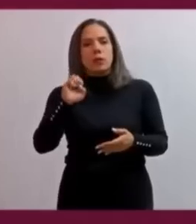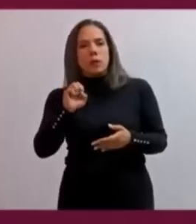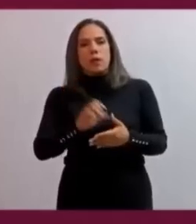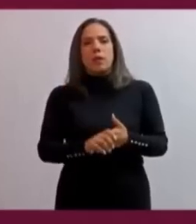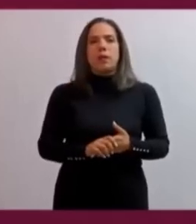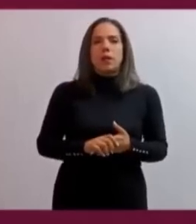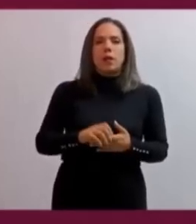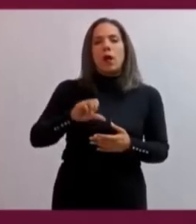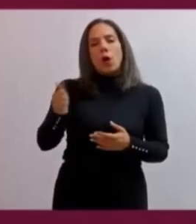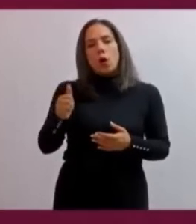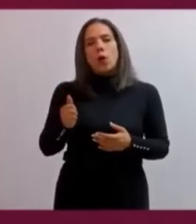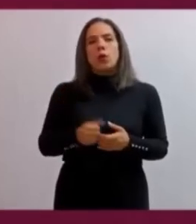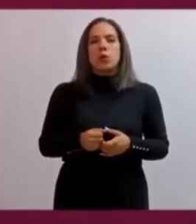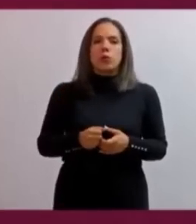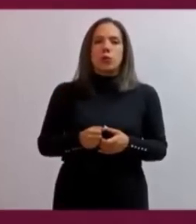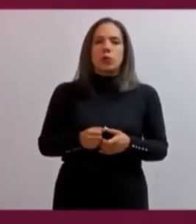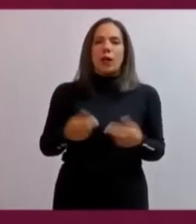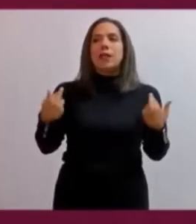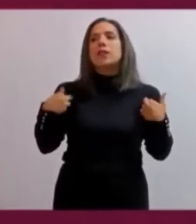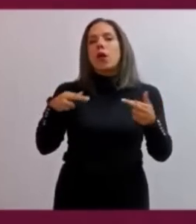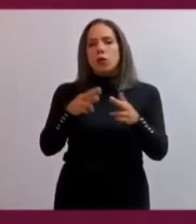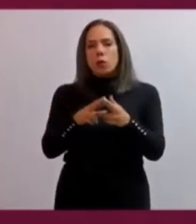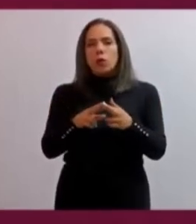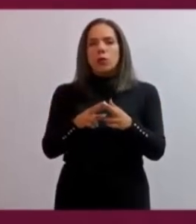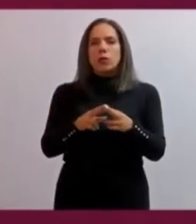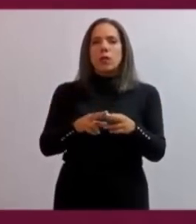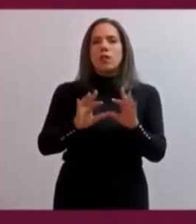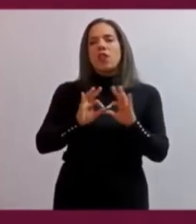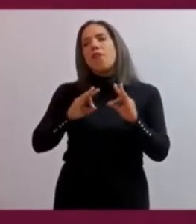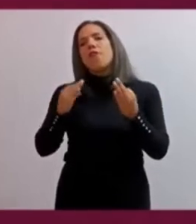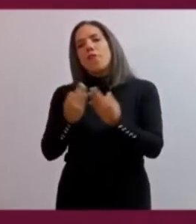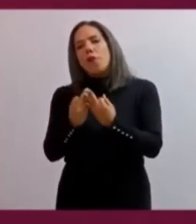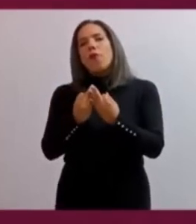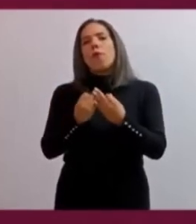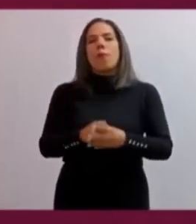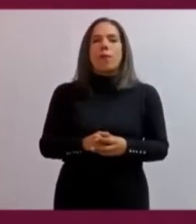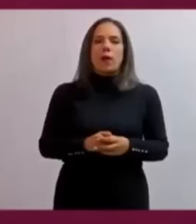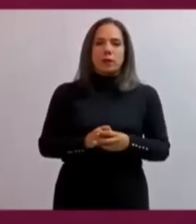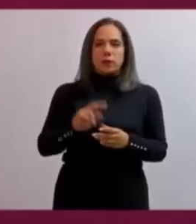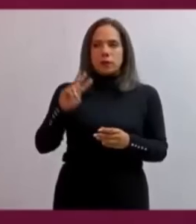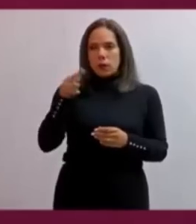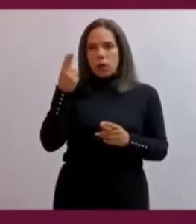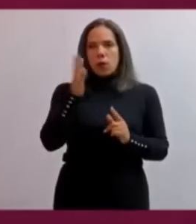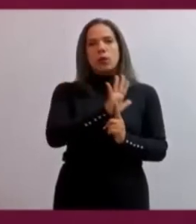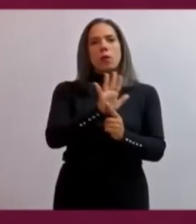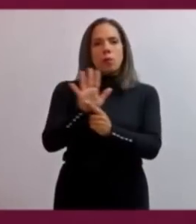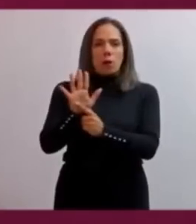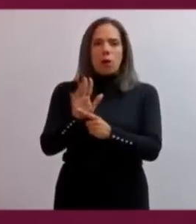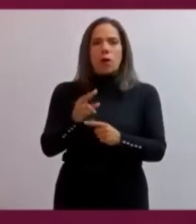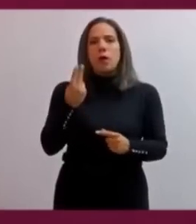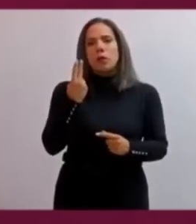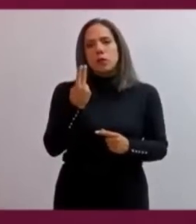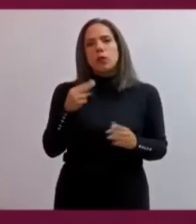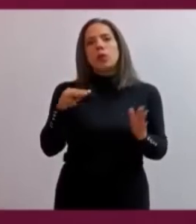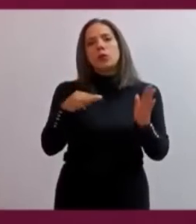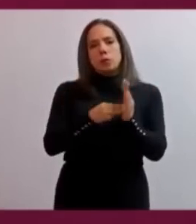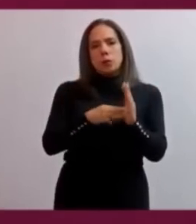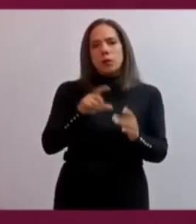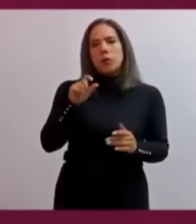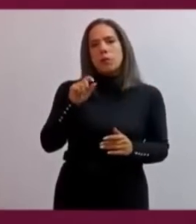y didáctica, acercamientos polémicos, publicado por el ISUE UNAM en 2022.